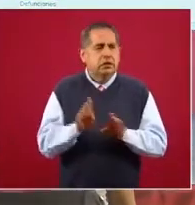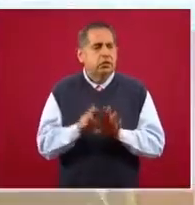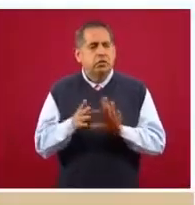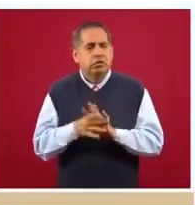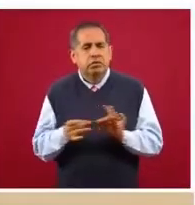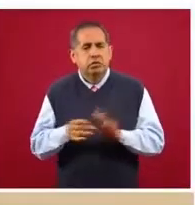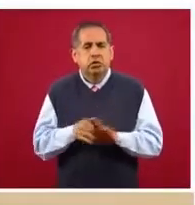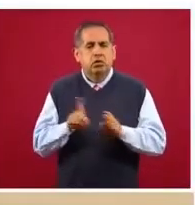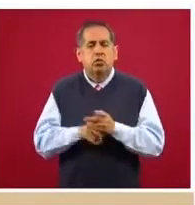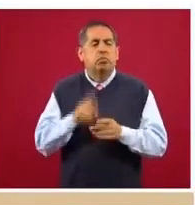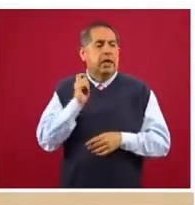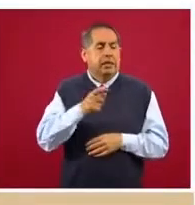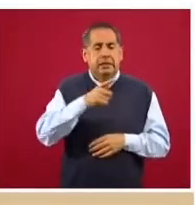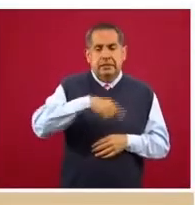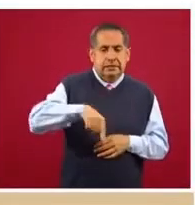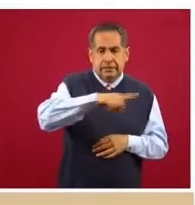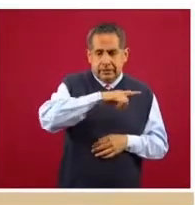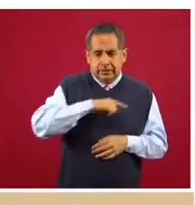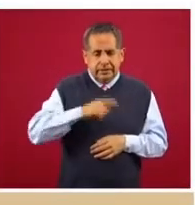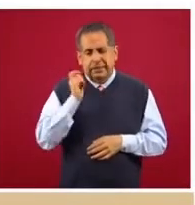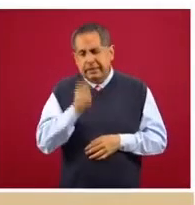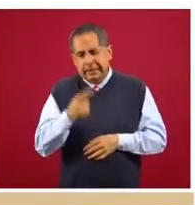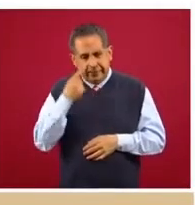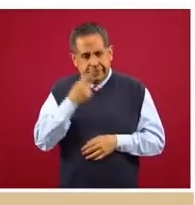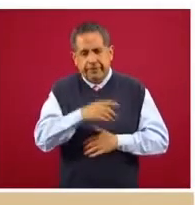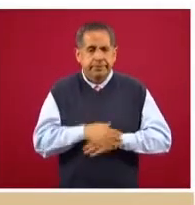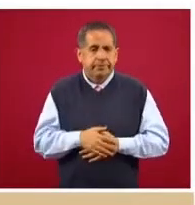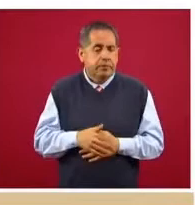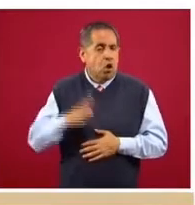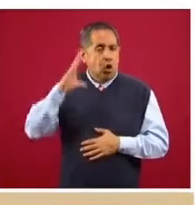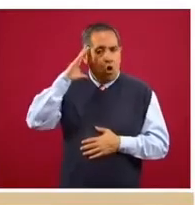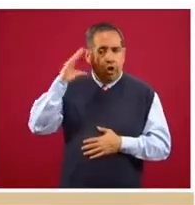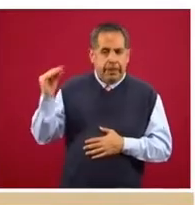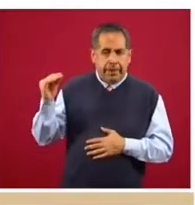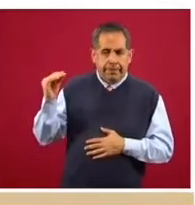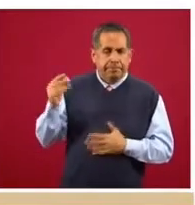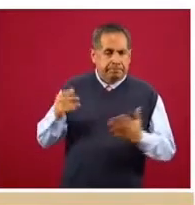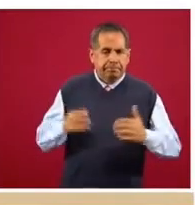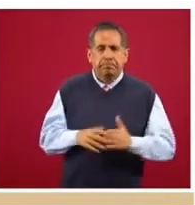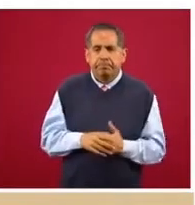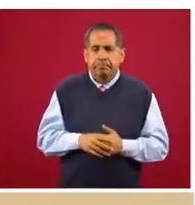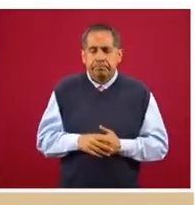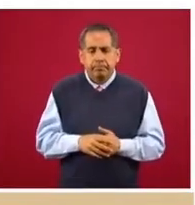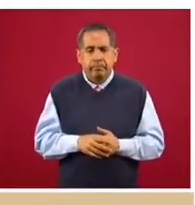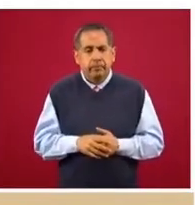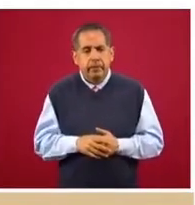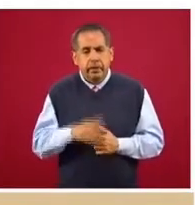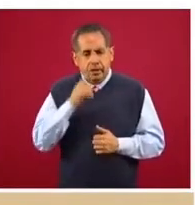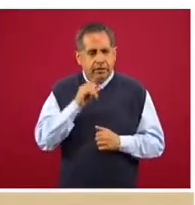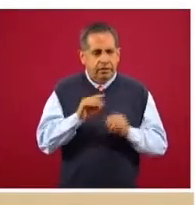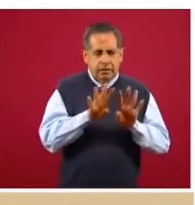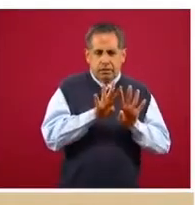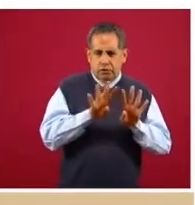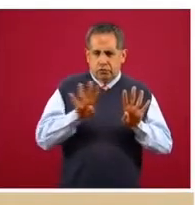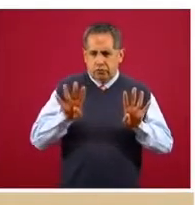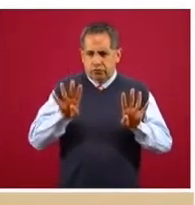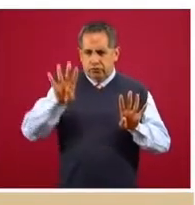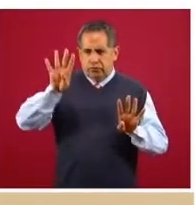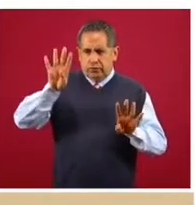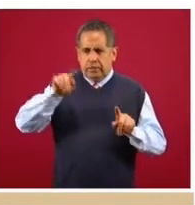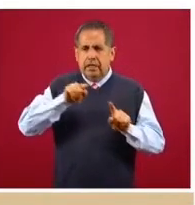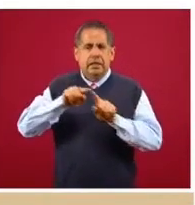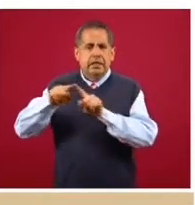se está comportando la epidemia en cada uno de ellos. Aquí tenemos las barras acumuladas, que ya estamos acostumbrados a verla, donde están los